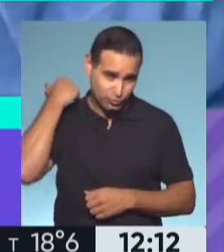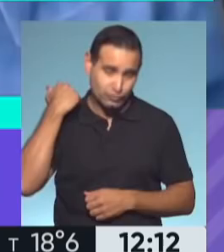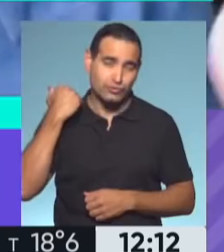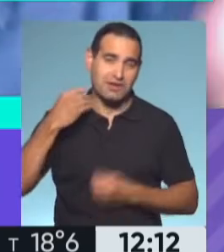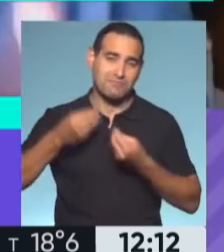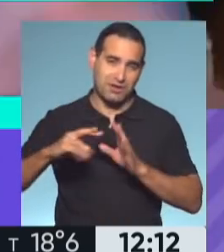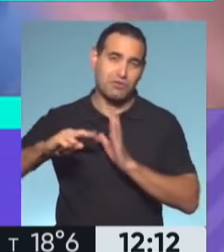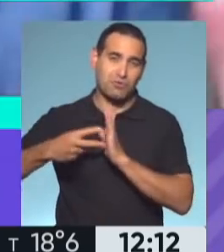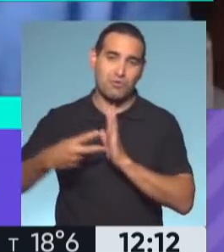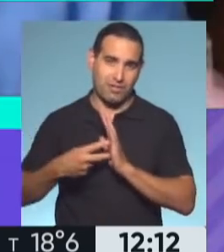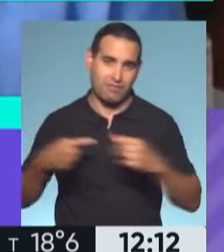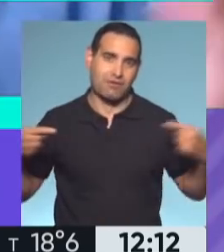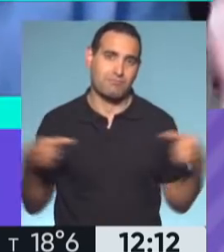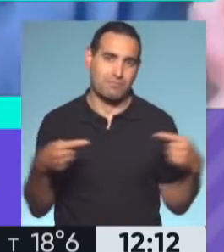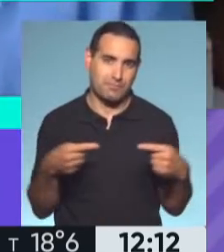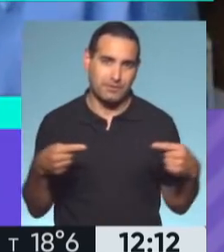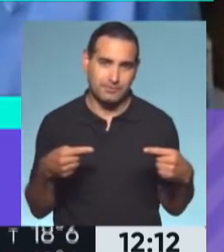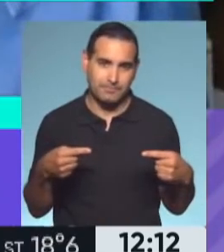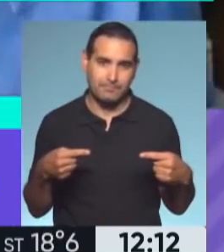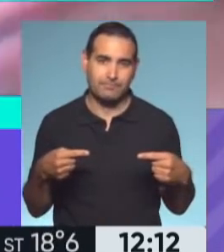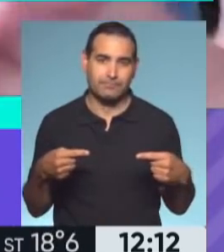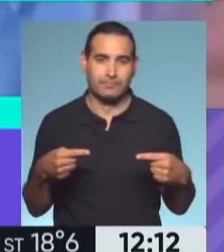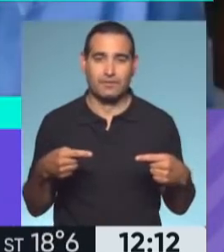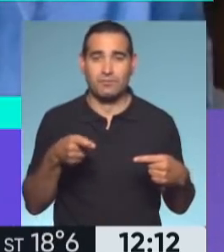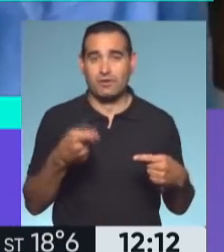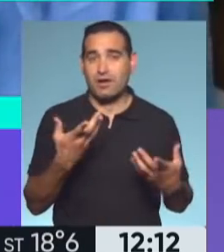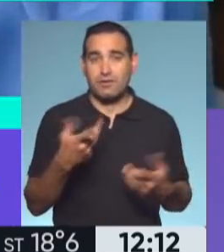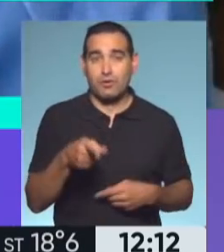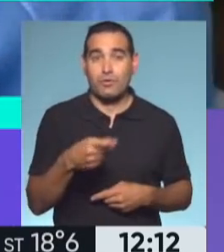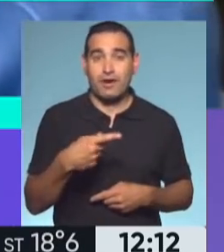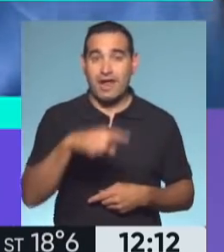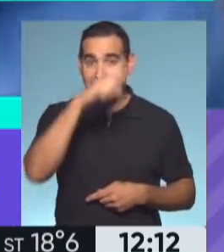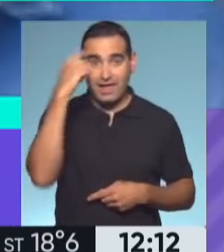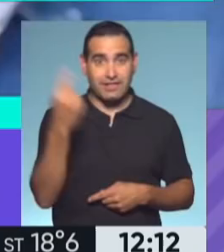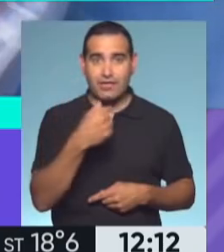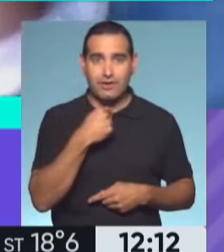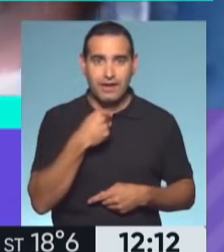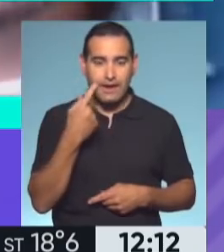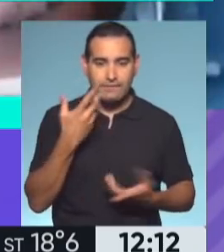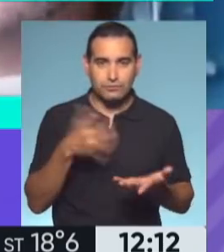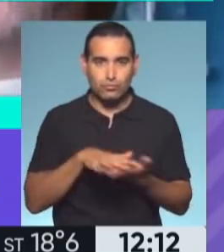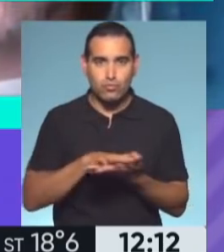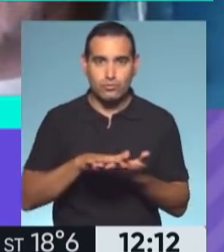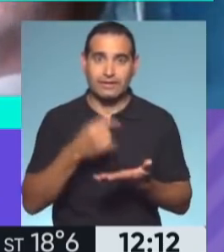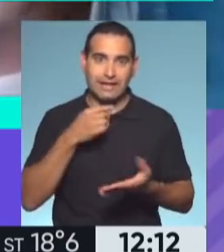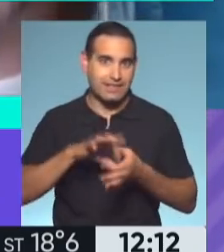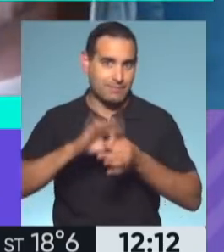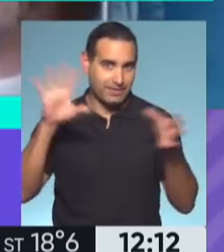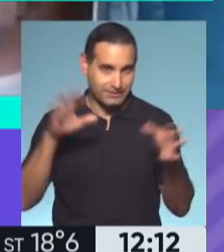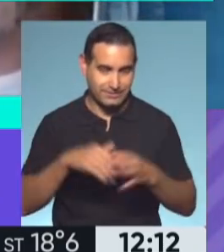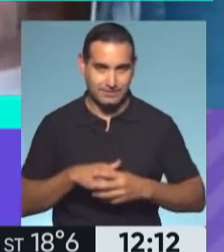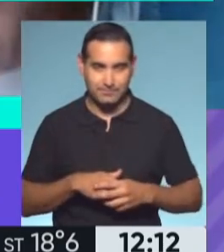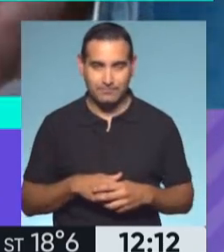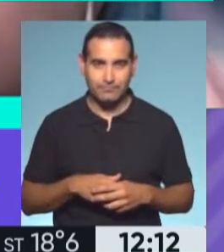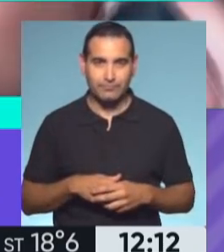antes con la lucha nacional de un Estado también para tratar de buscar su independencia nacional. Ahora, De una Ezequiel, nación,